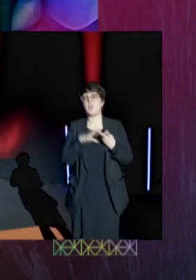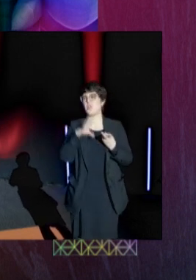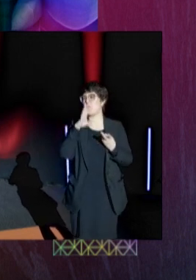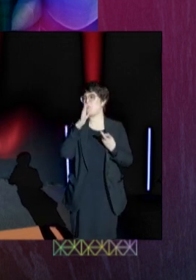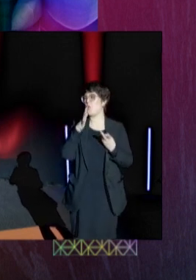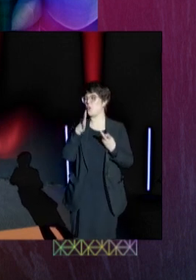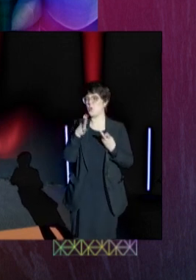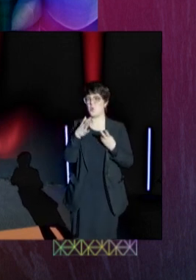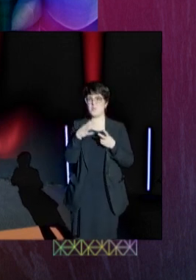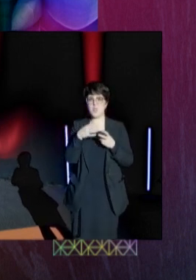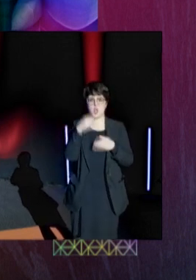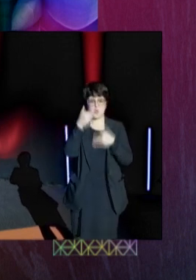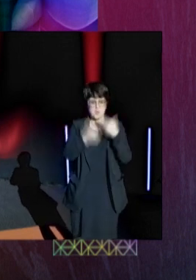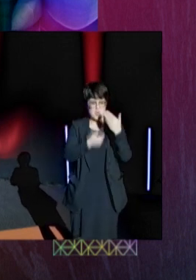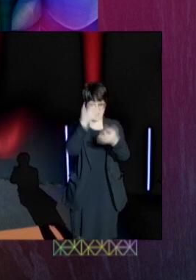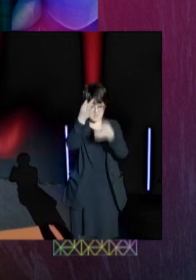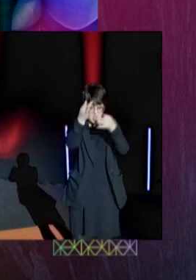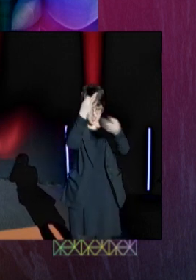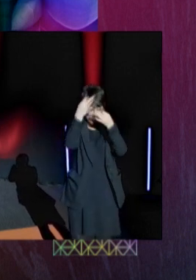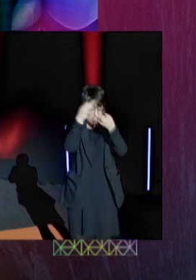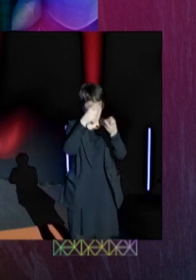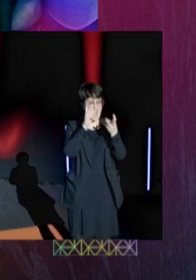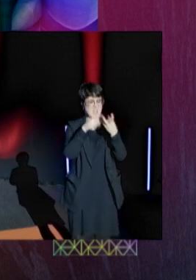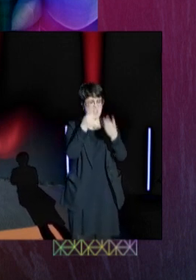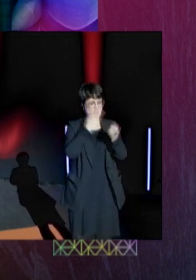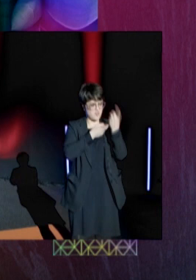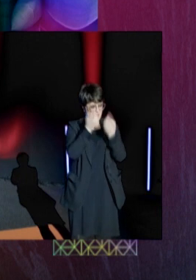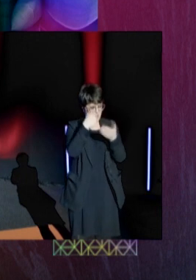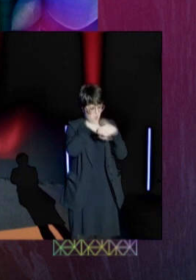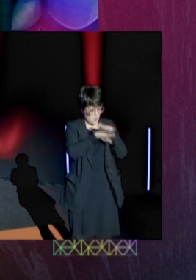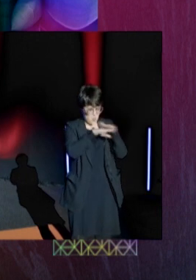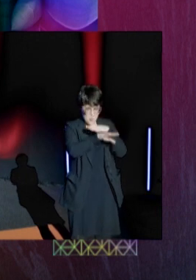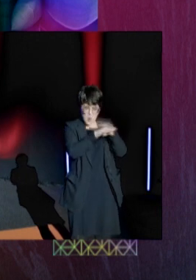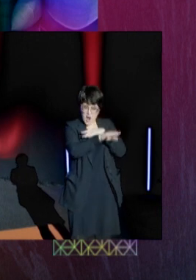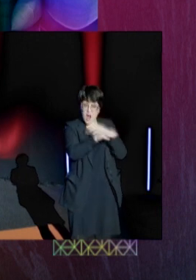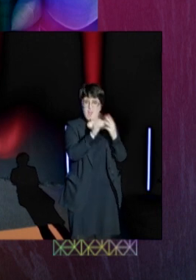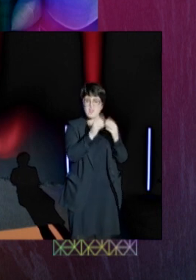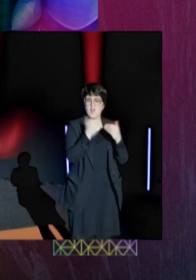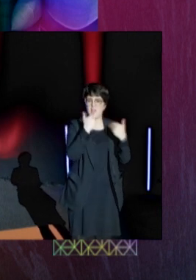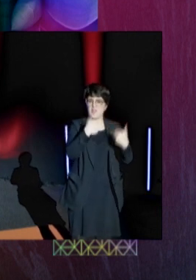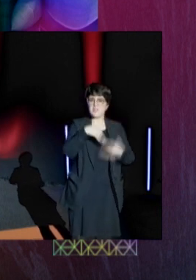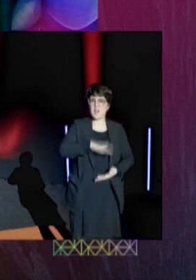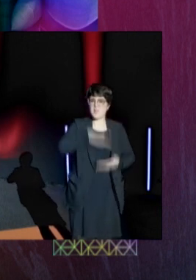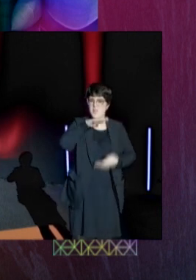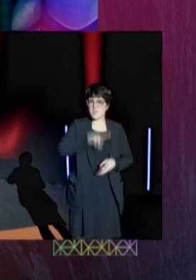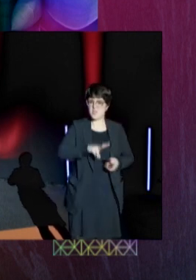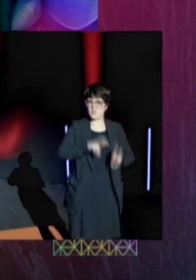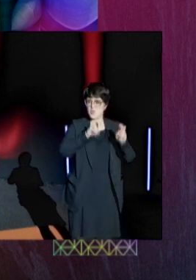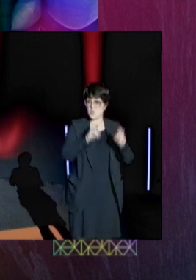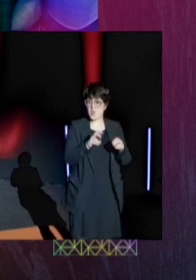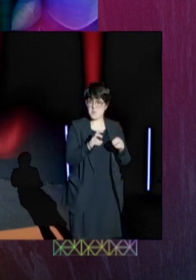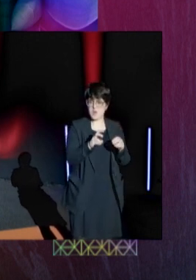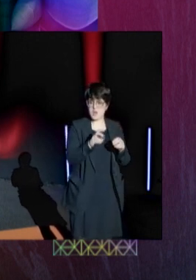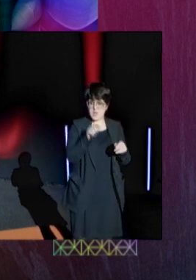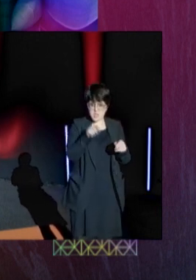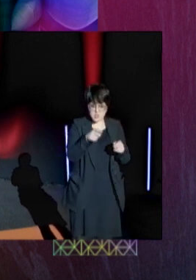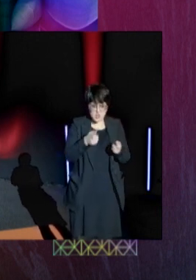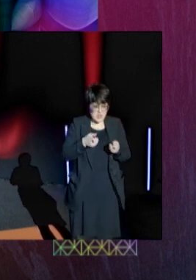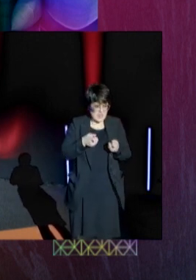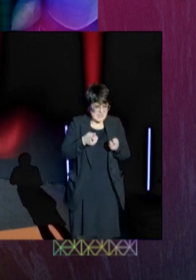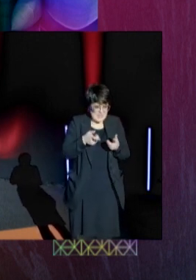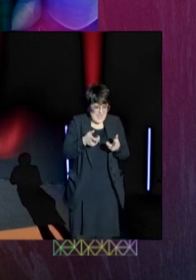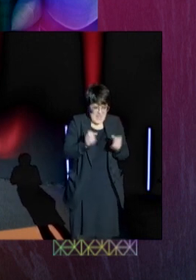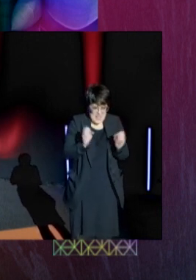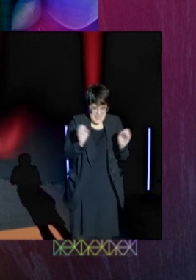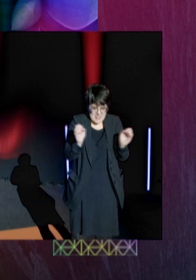enorme capacidad de proceso de datos la acumulación de información con las nuevas capacidades que existían no estaba generando